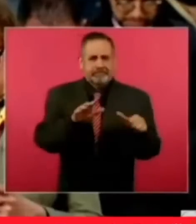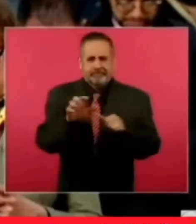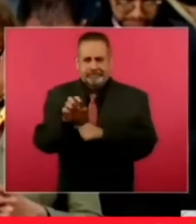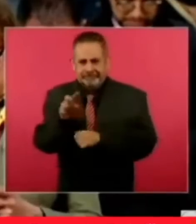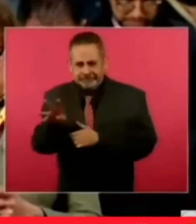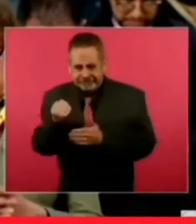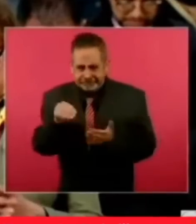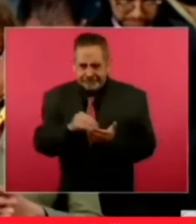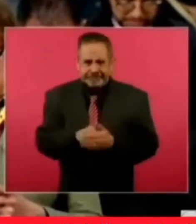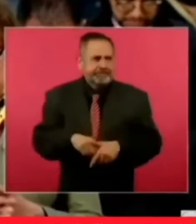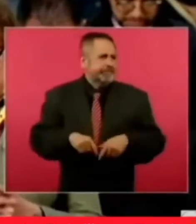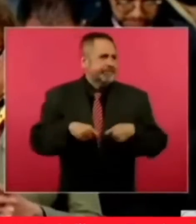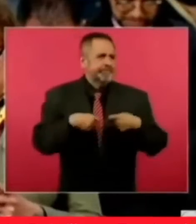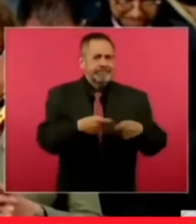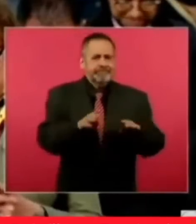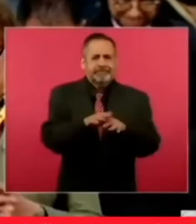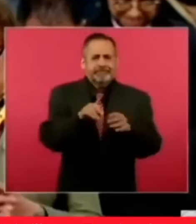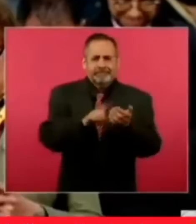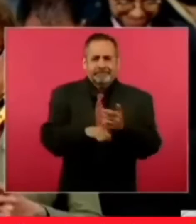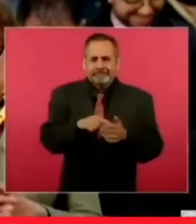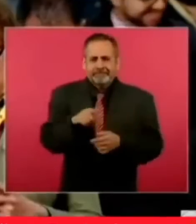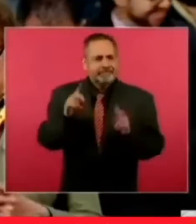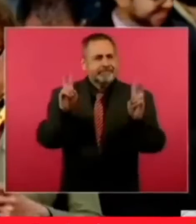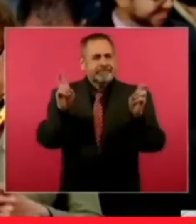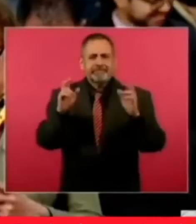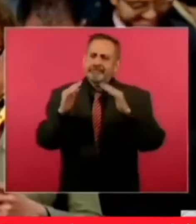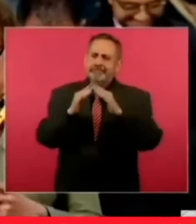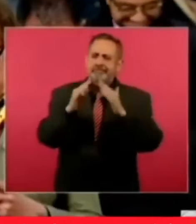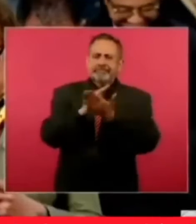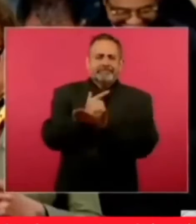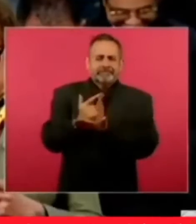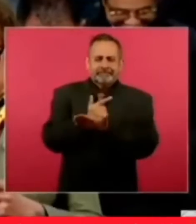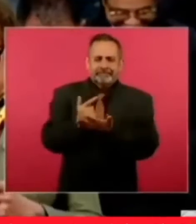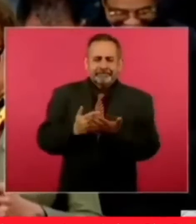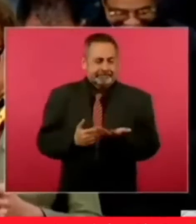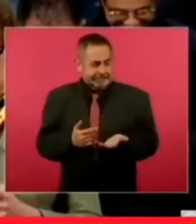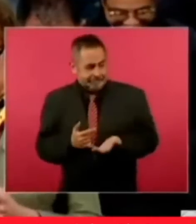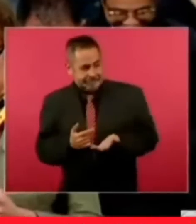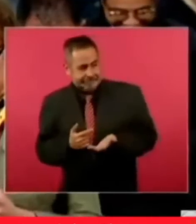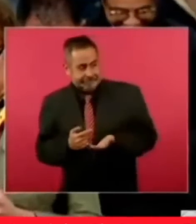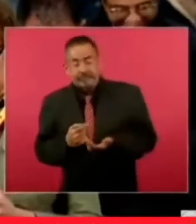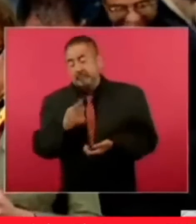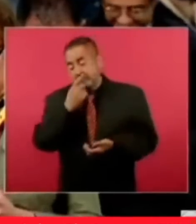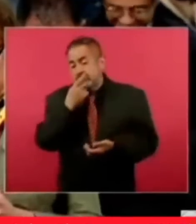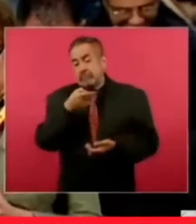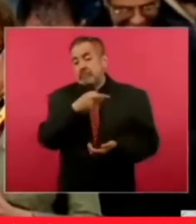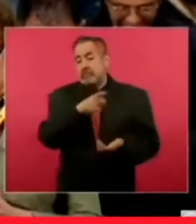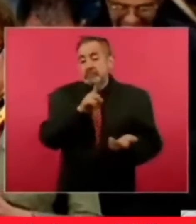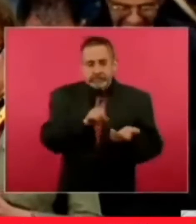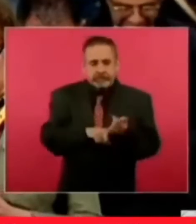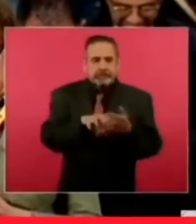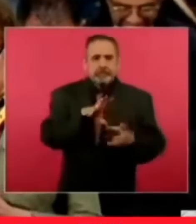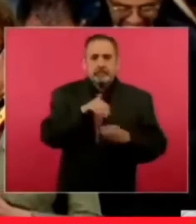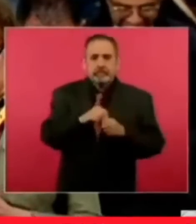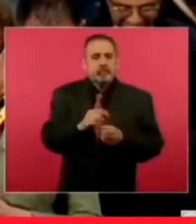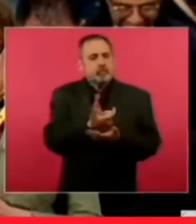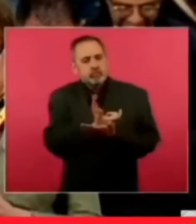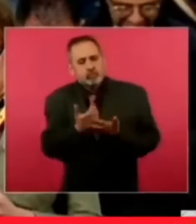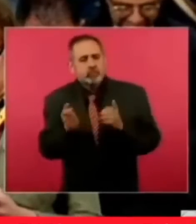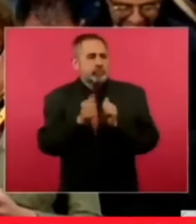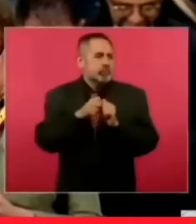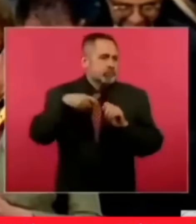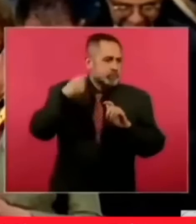619 mil pesos pagaron por el de la Casa Gris y dicen que porque pues ahí se incluye el sueldo de